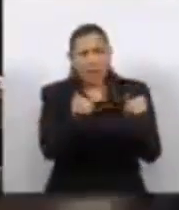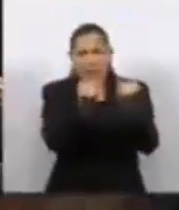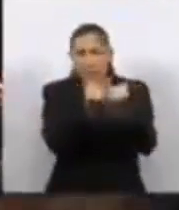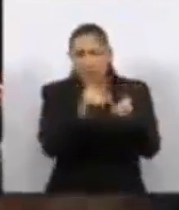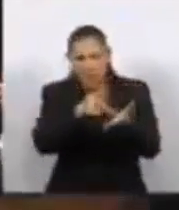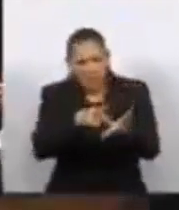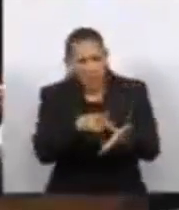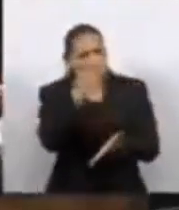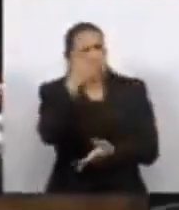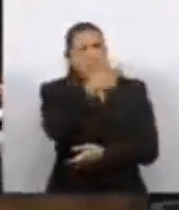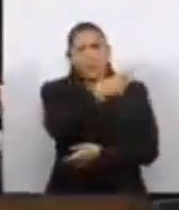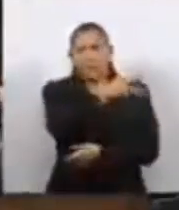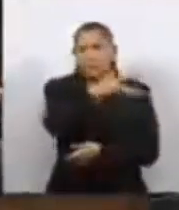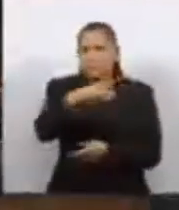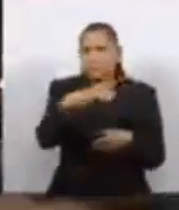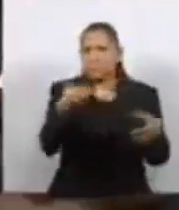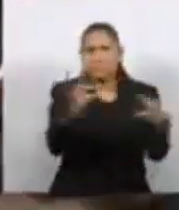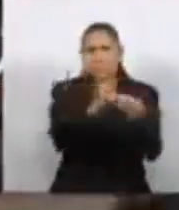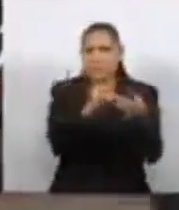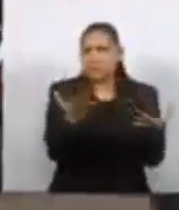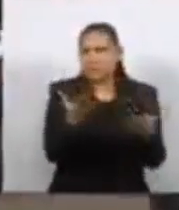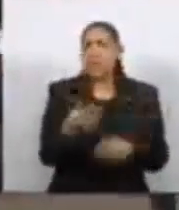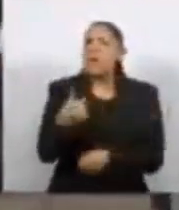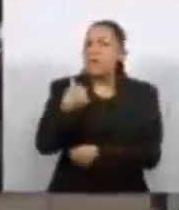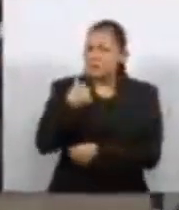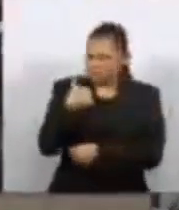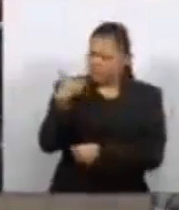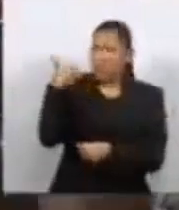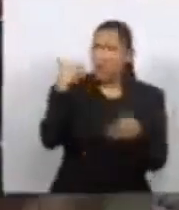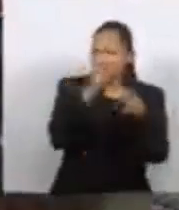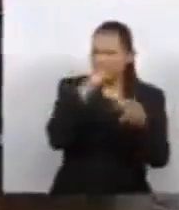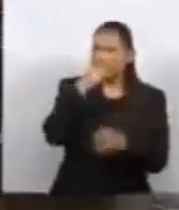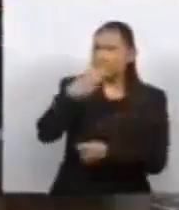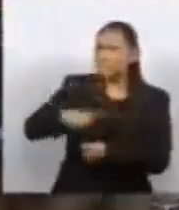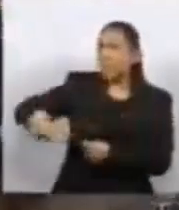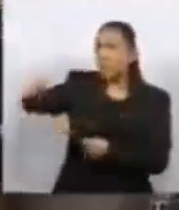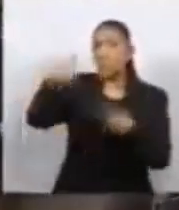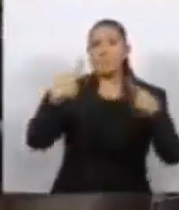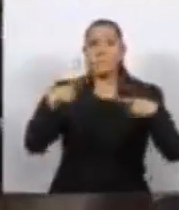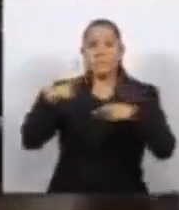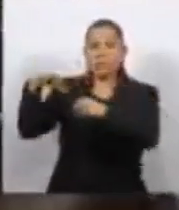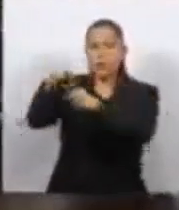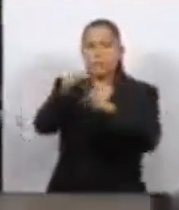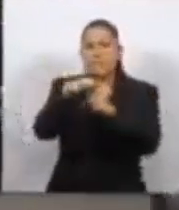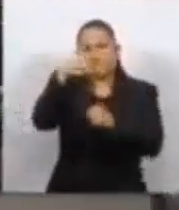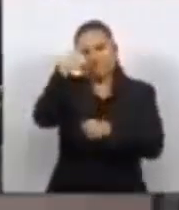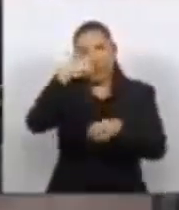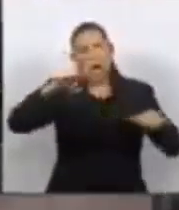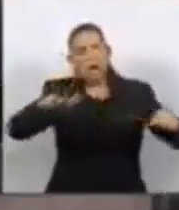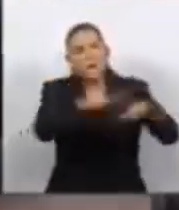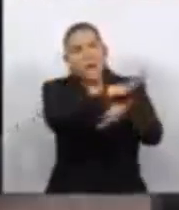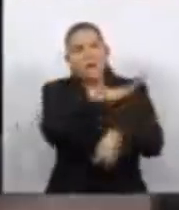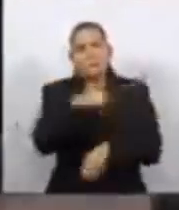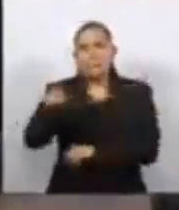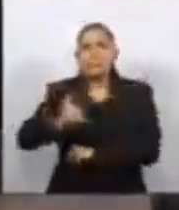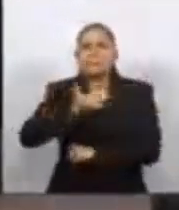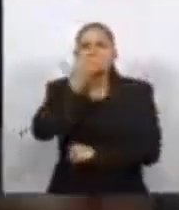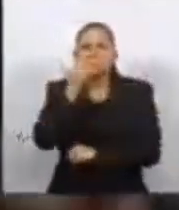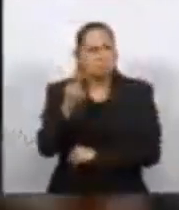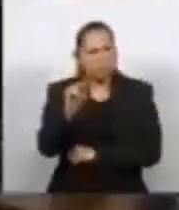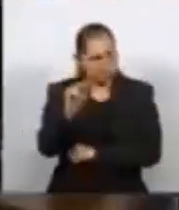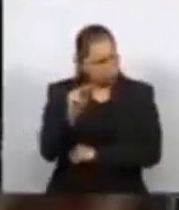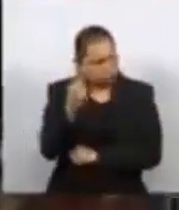al votar por un cambio, lo decimos con plena conciencia de que las equivocaciones, las omisiones y los